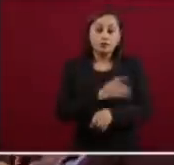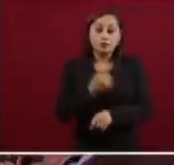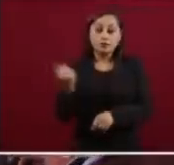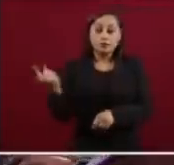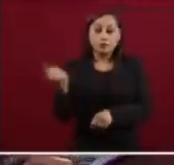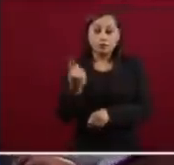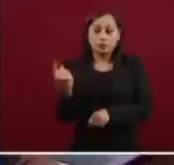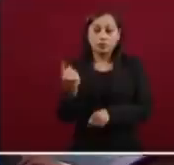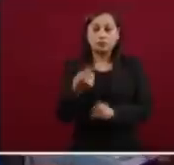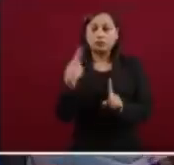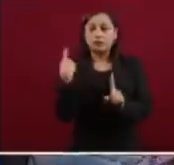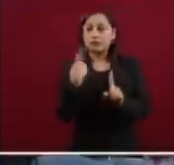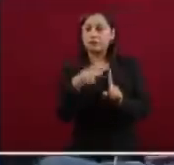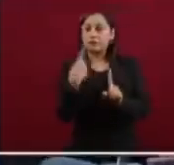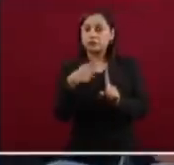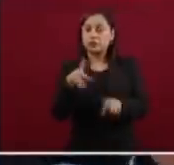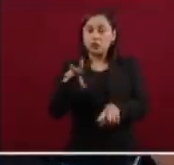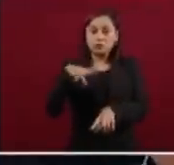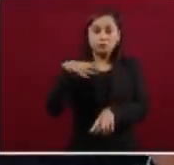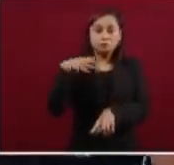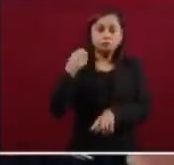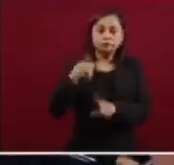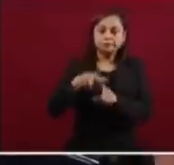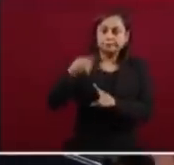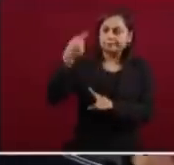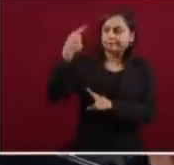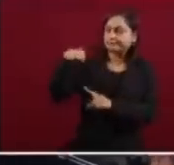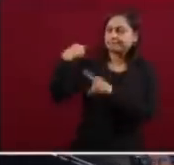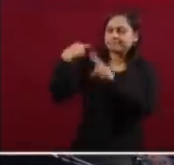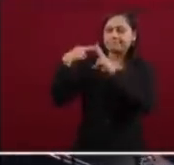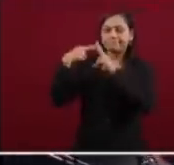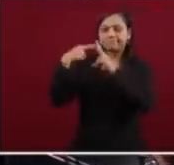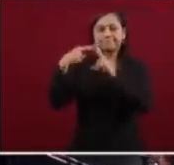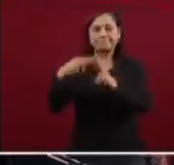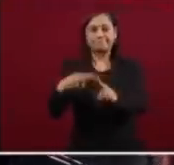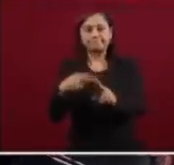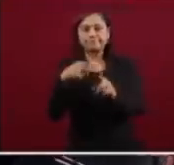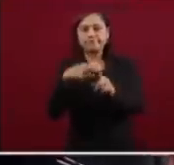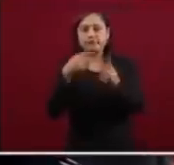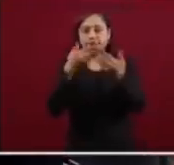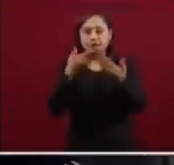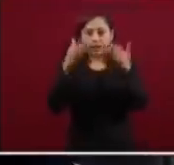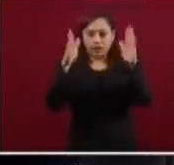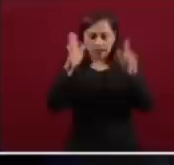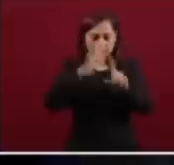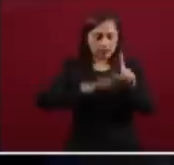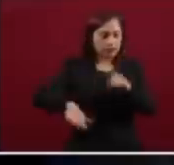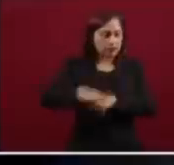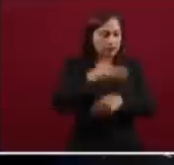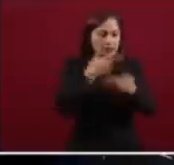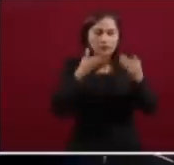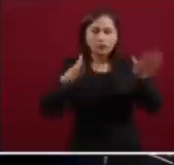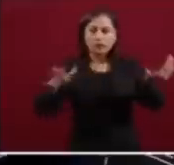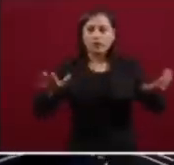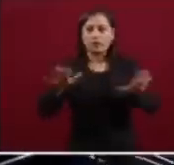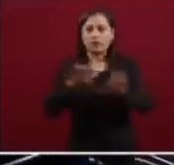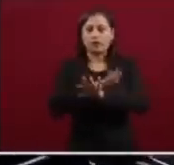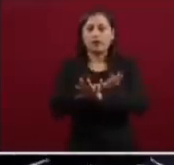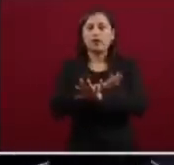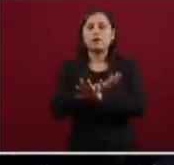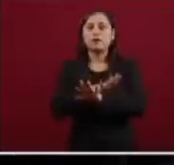trayectoria de lucha hay conciencia son otros tiempos entonces qué va a